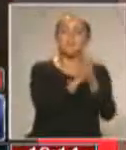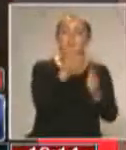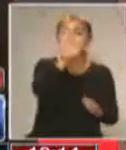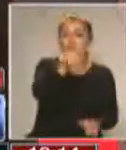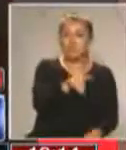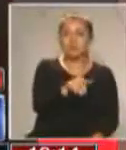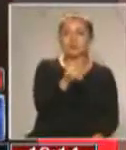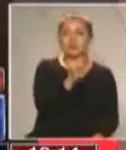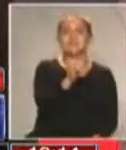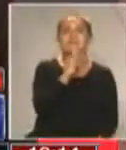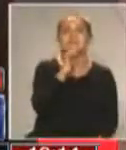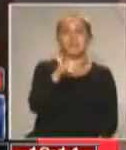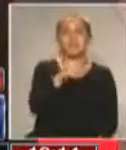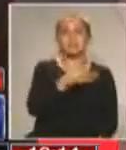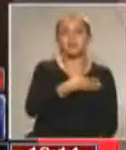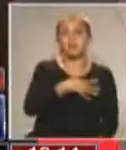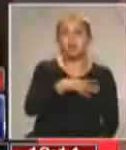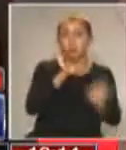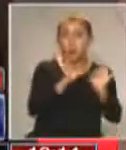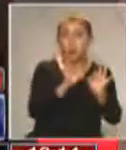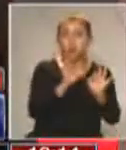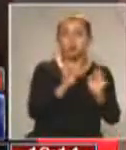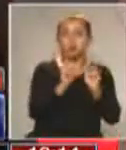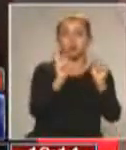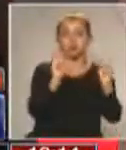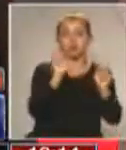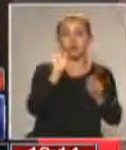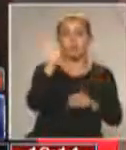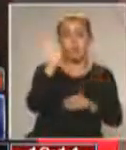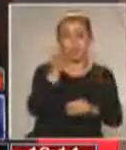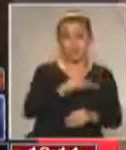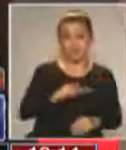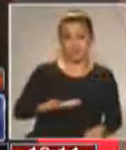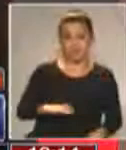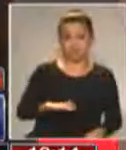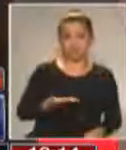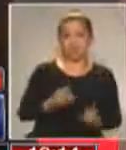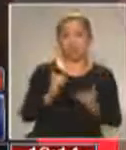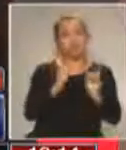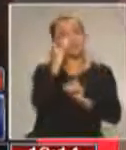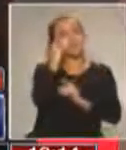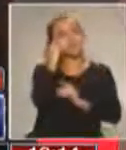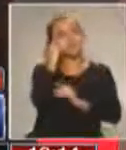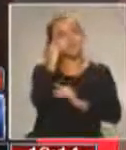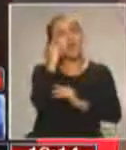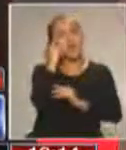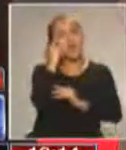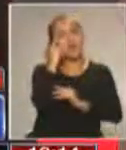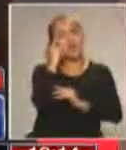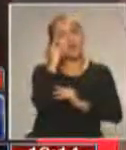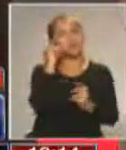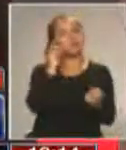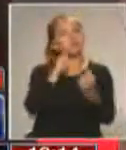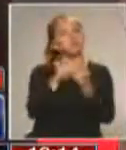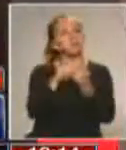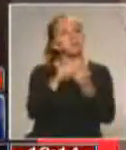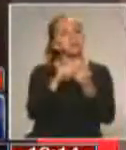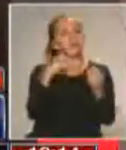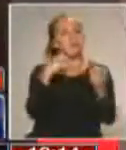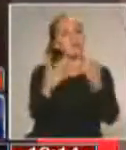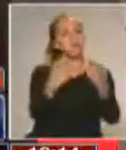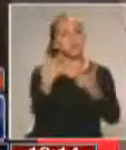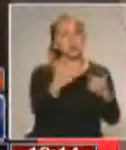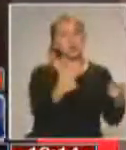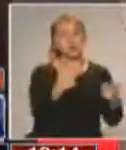señor Dávalos justo en época de campaña. Entonces, obviamente, a veces da para pensar que quizás hay favores políticos acá de por medio. Entonces, nosotros creemos